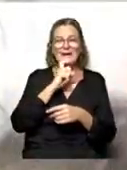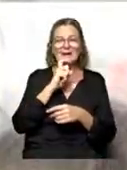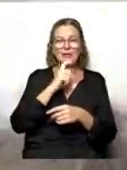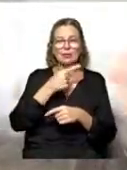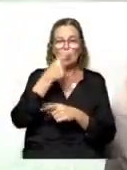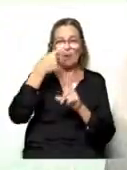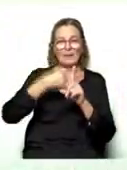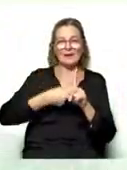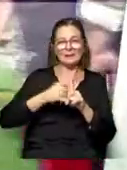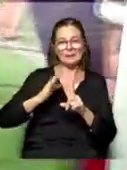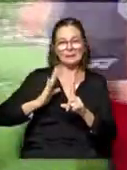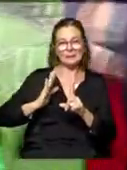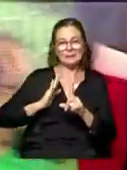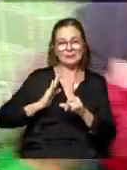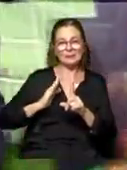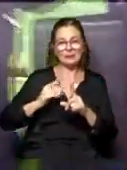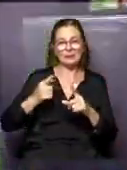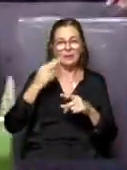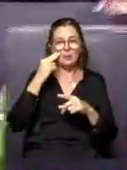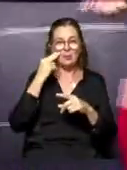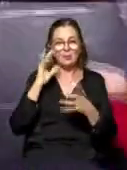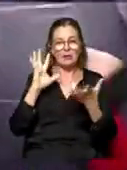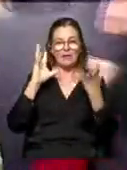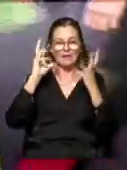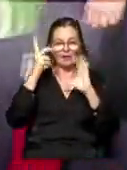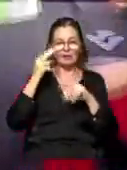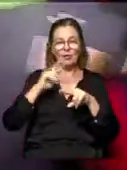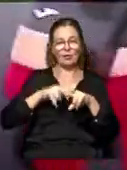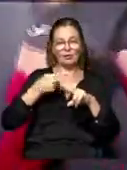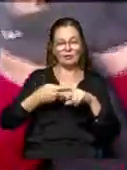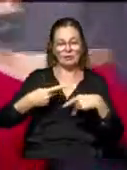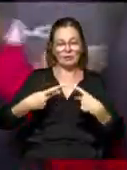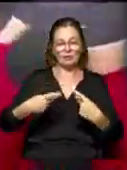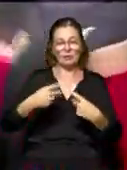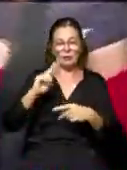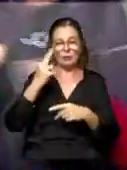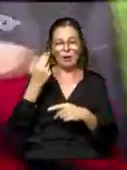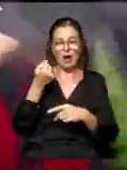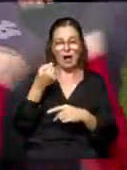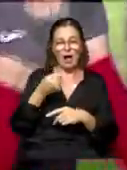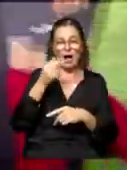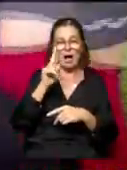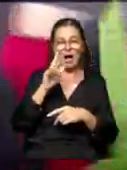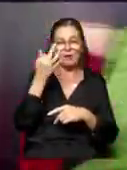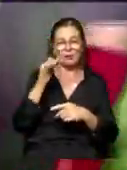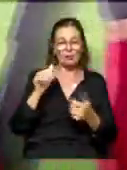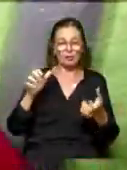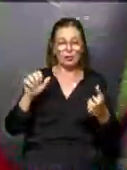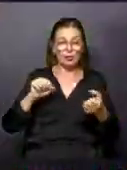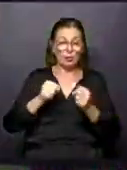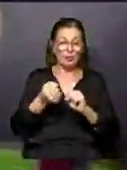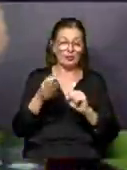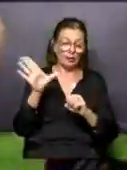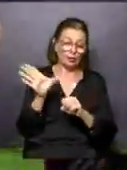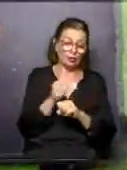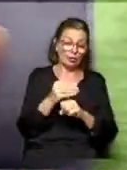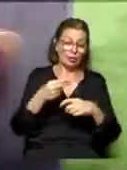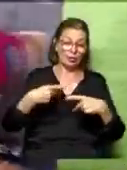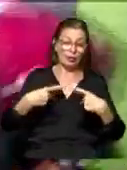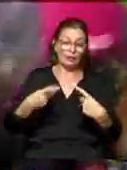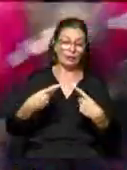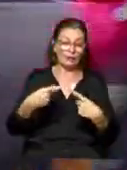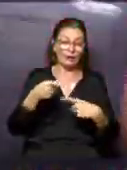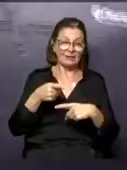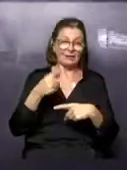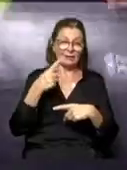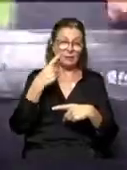de la mujer. A raíz de un nuevo hecho de violencia en el fútbol uruguayo, la AUF decidió suspender todas las actividades. El hecho se